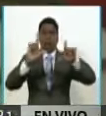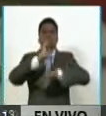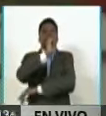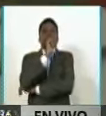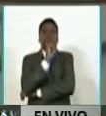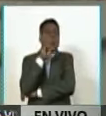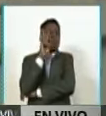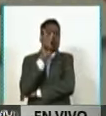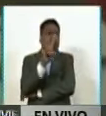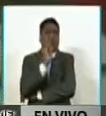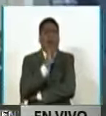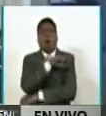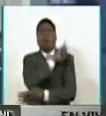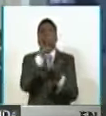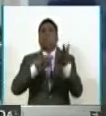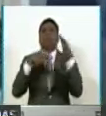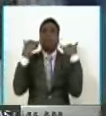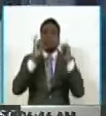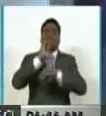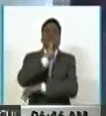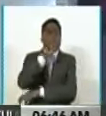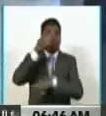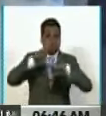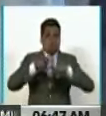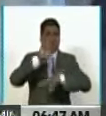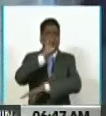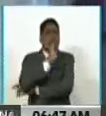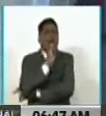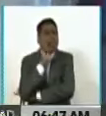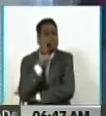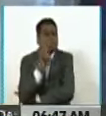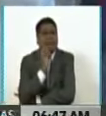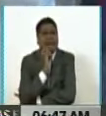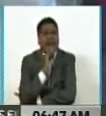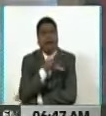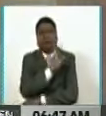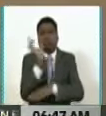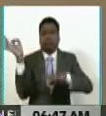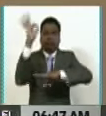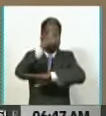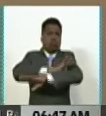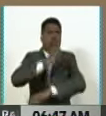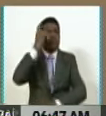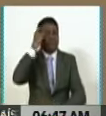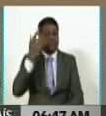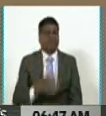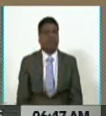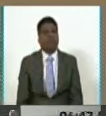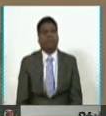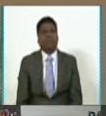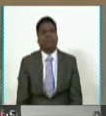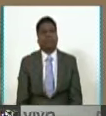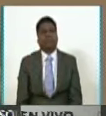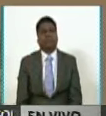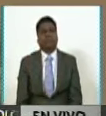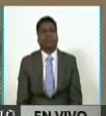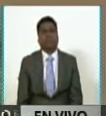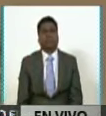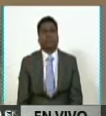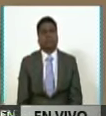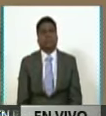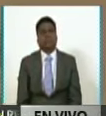la existencia de Zamora, el general valiente que luchó. El mayor general Juan de Jesús García Solzano, comandante general del